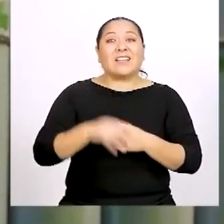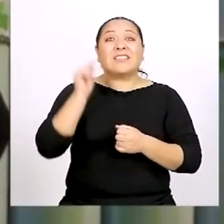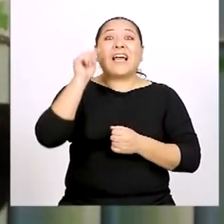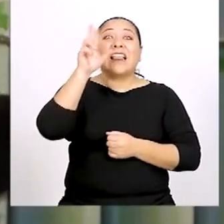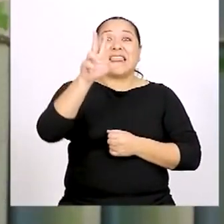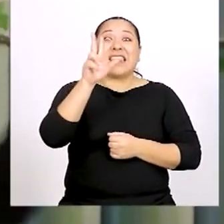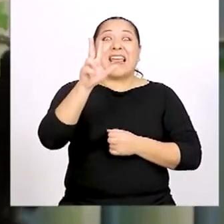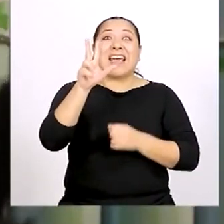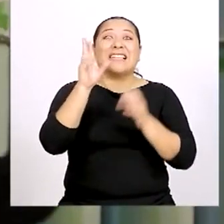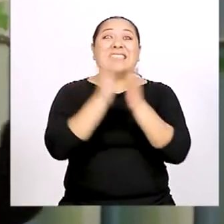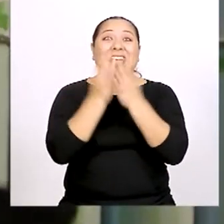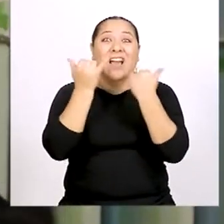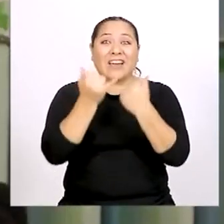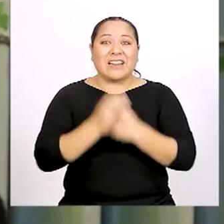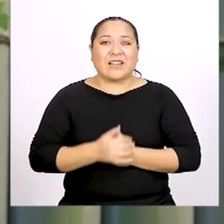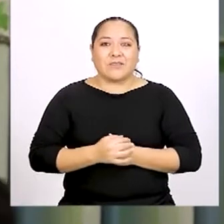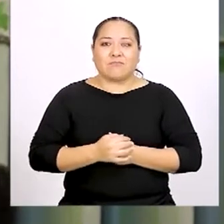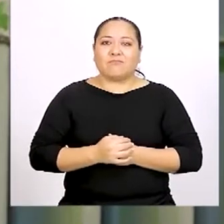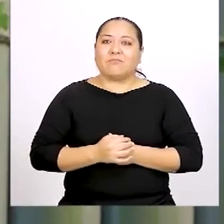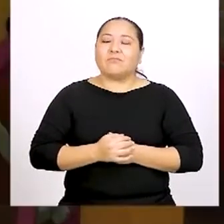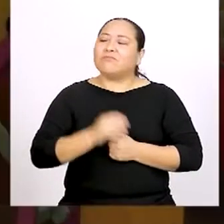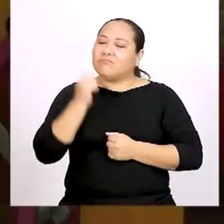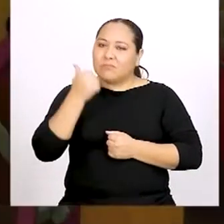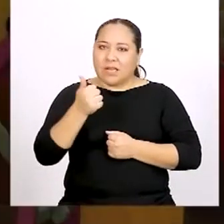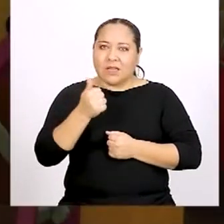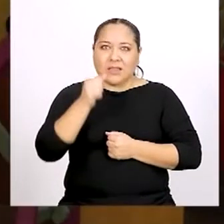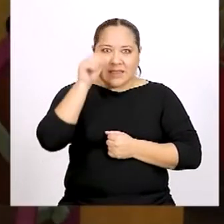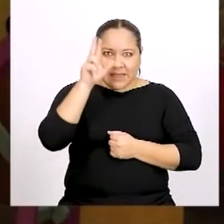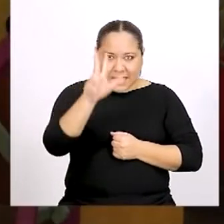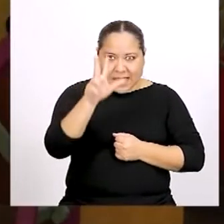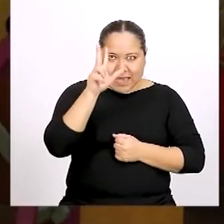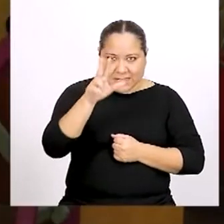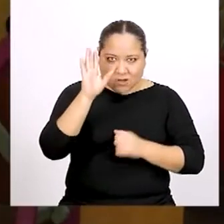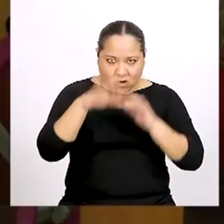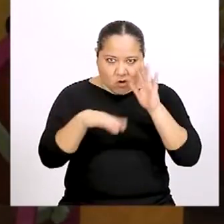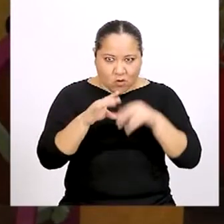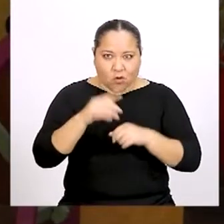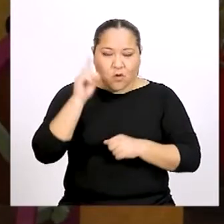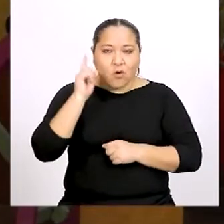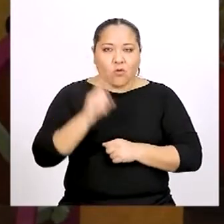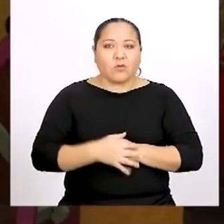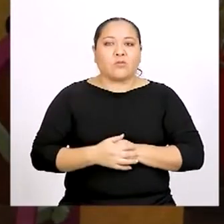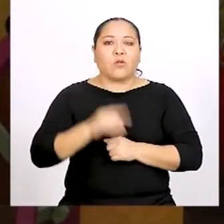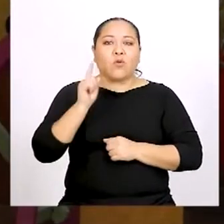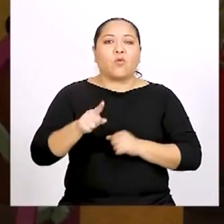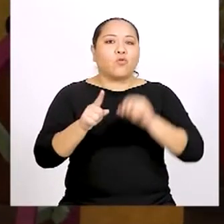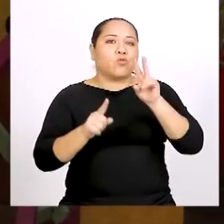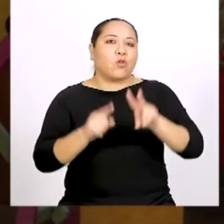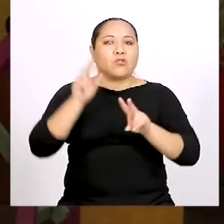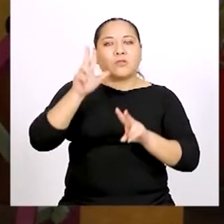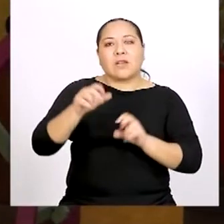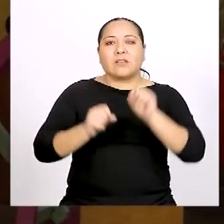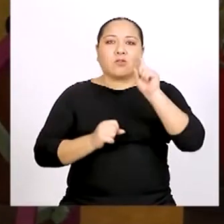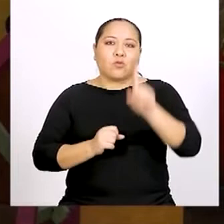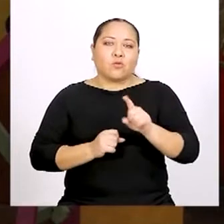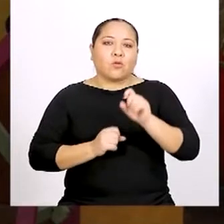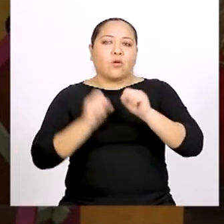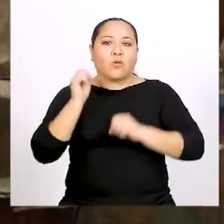Ahora tocamos tres golpes. Muy bien. Tres golpes. Un, dos, tres.